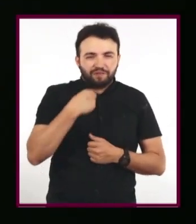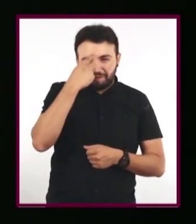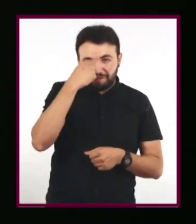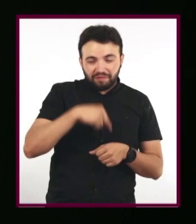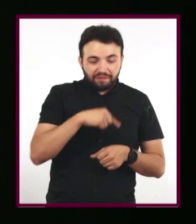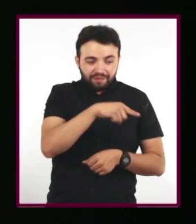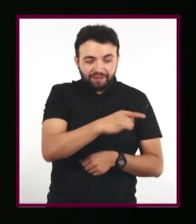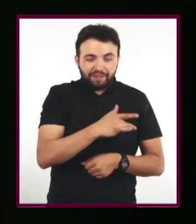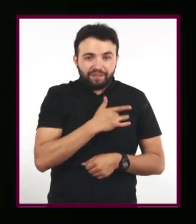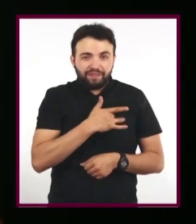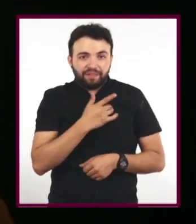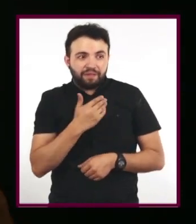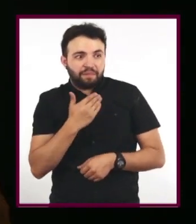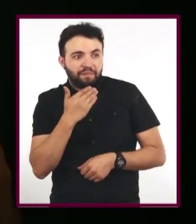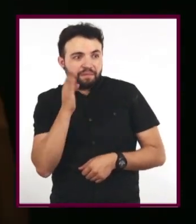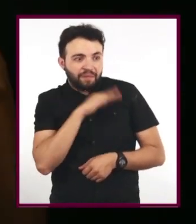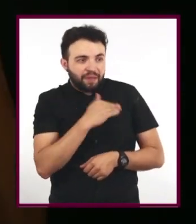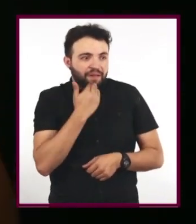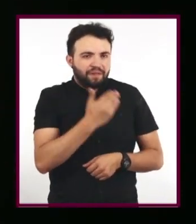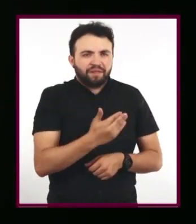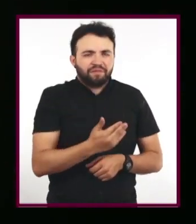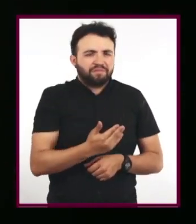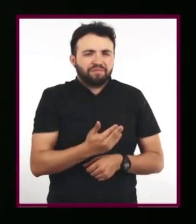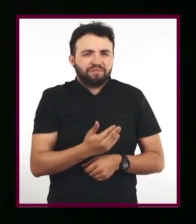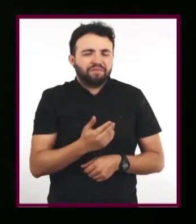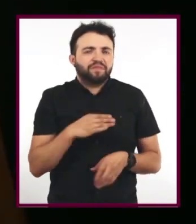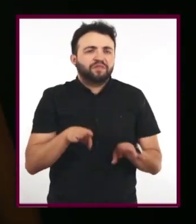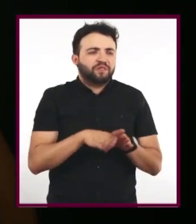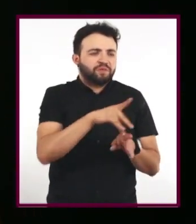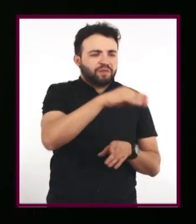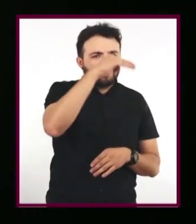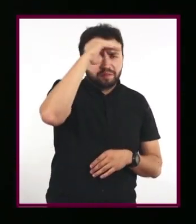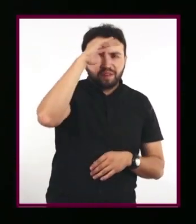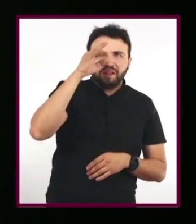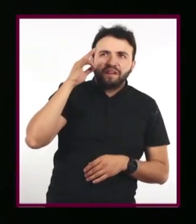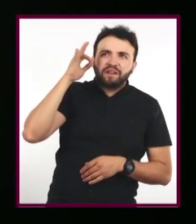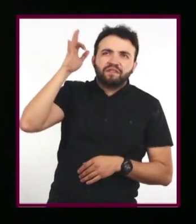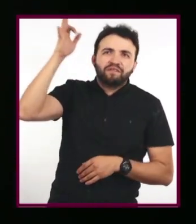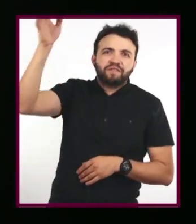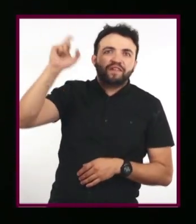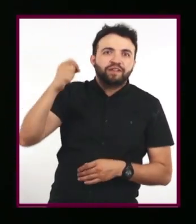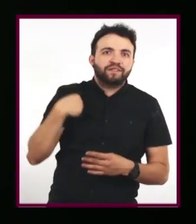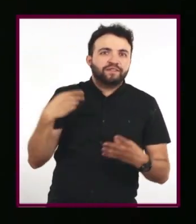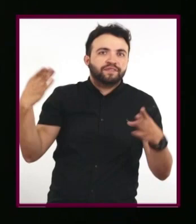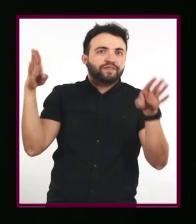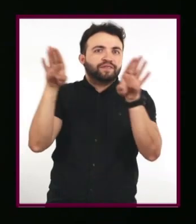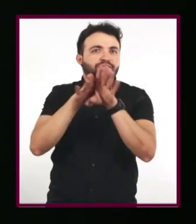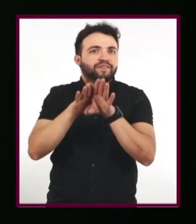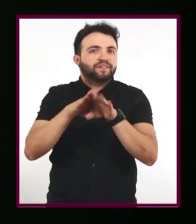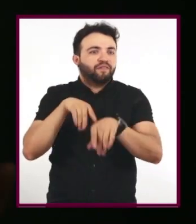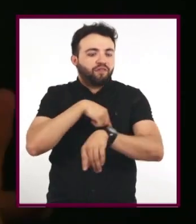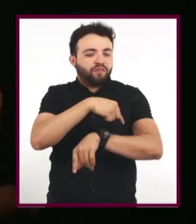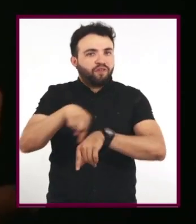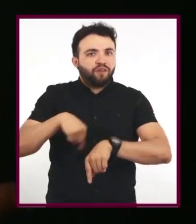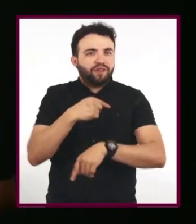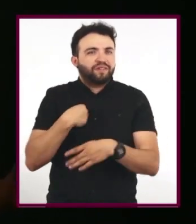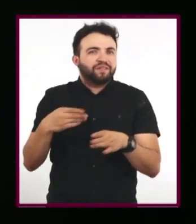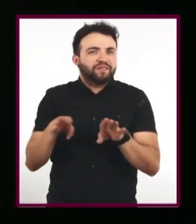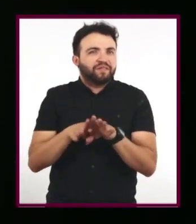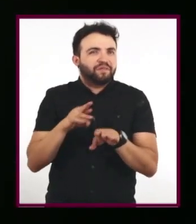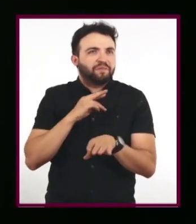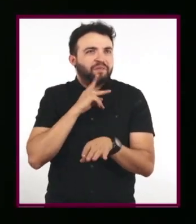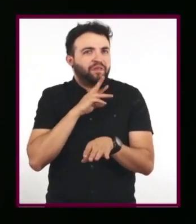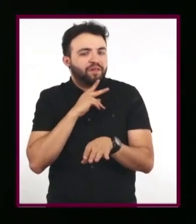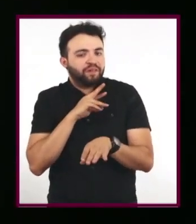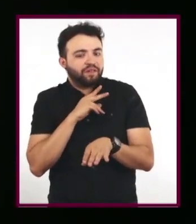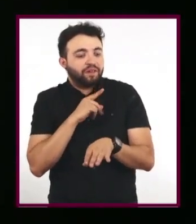mal. Está fascinado, pensando en las horas y horas que pasará encerrado en su casa cuando la pandemia llegue. Y vivamos todos encimados.